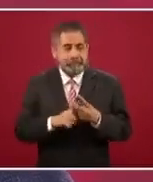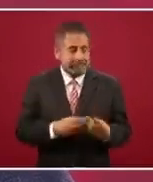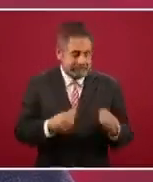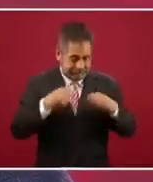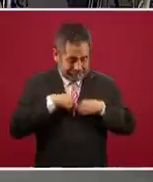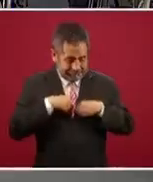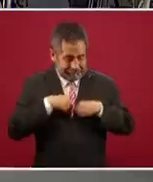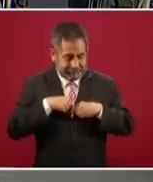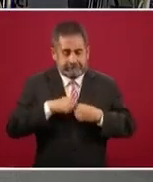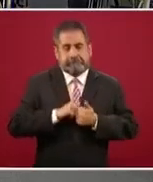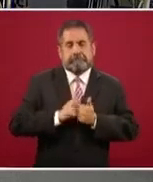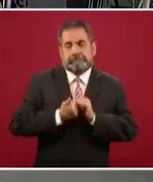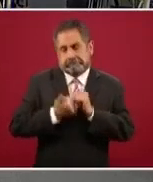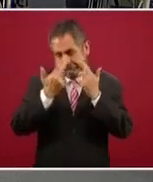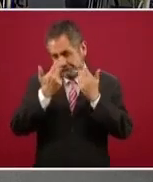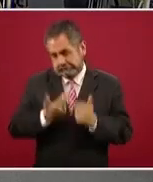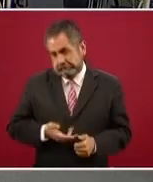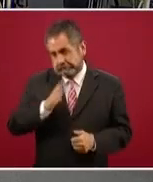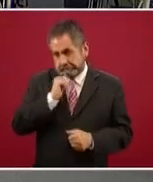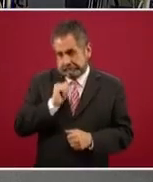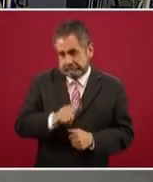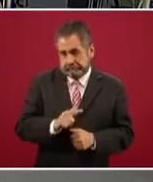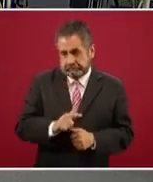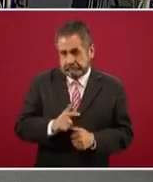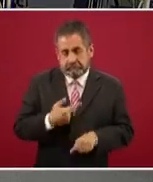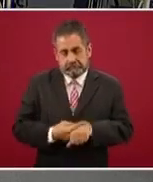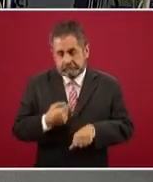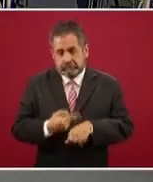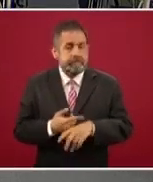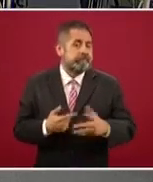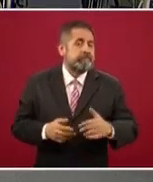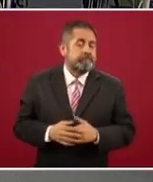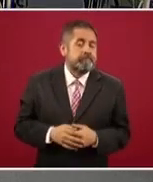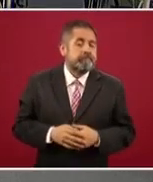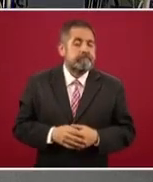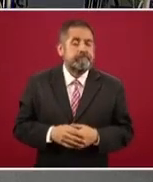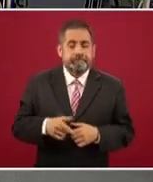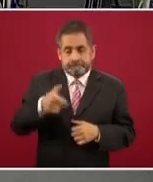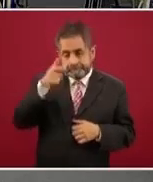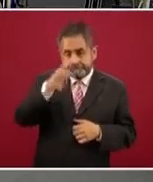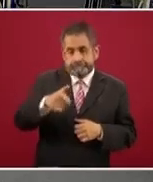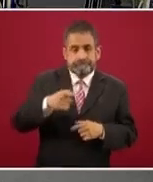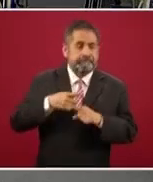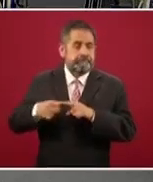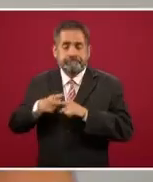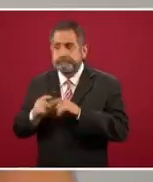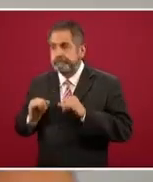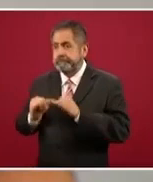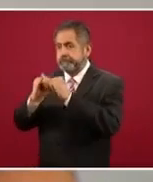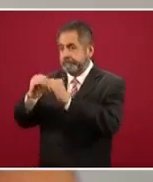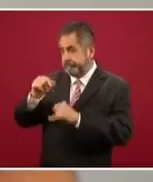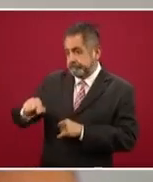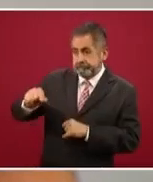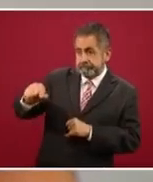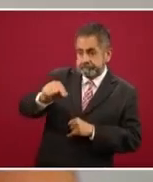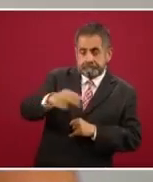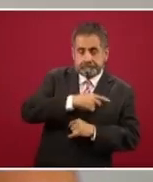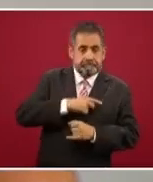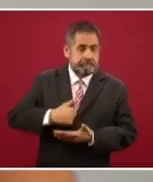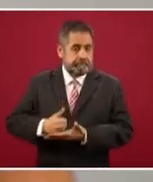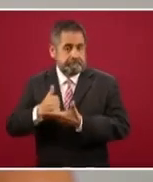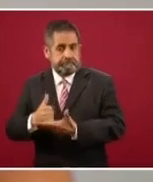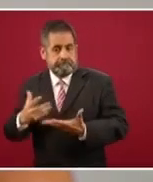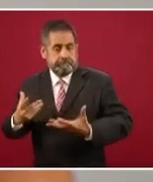sobre la salud de los mexicanos. Esto es un ámbito interinstitucional también, y en esto no